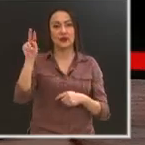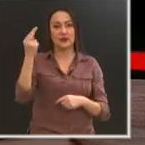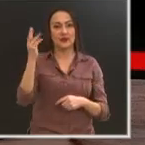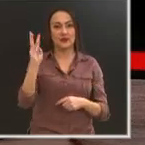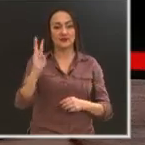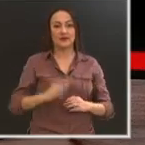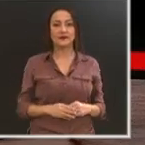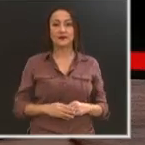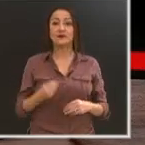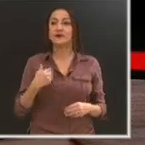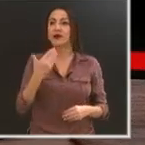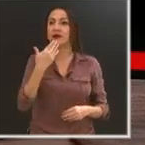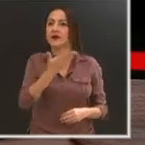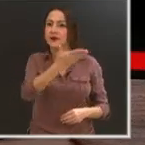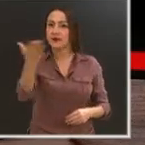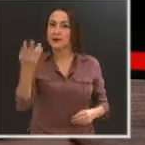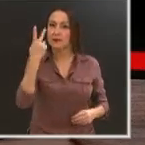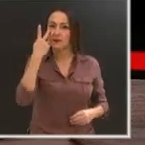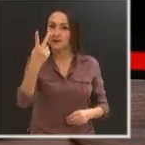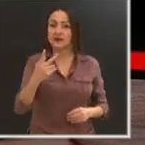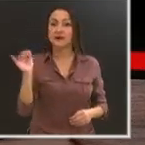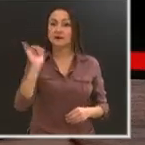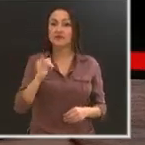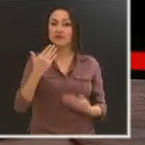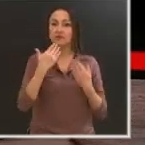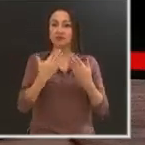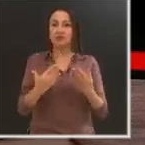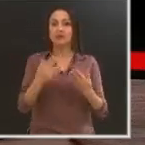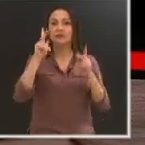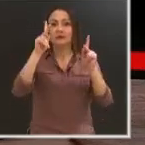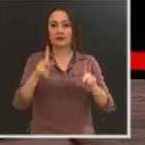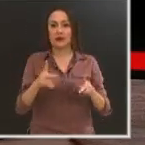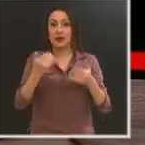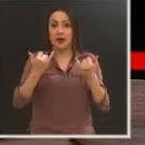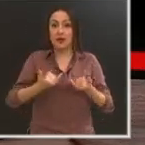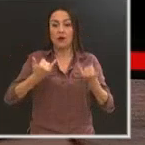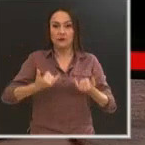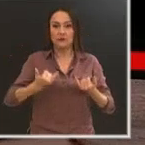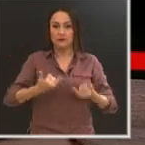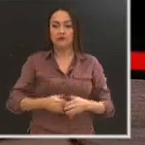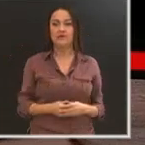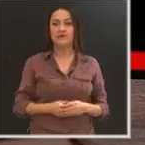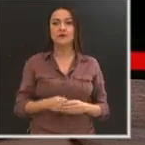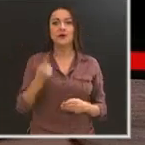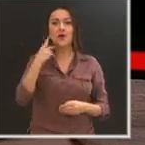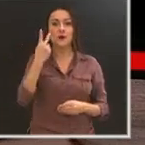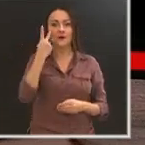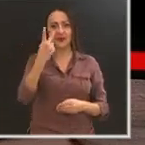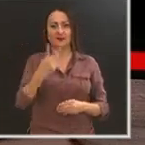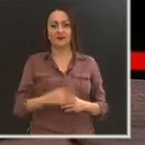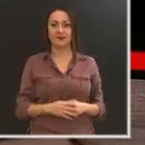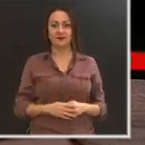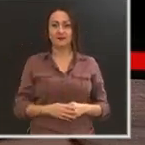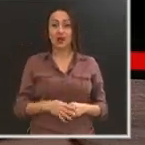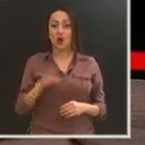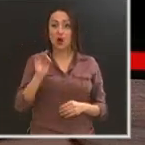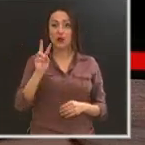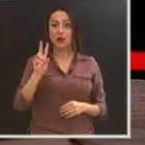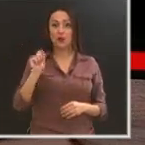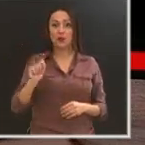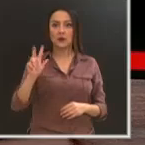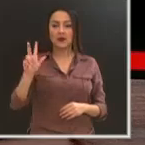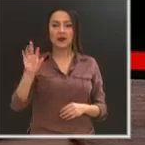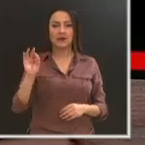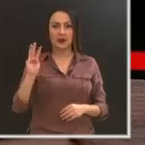Noticias. Muchísimas gracias por su compañía. También agradecemos a quienes a partir de este momento nos acompañan en los 92.3